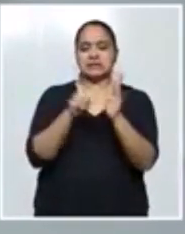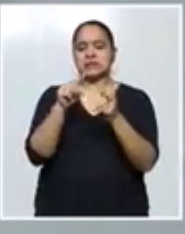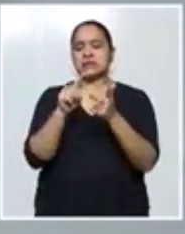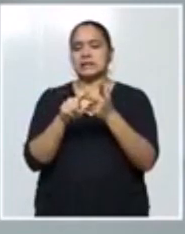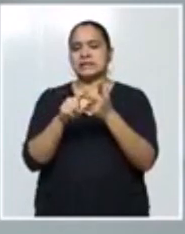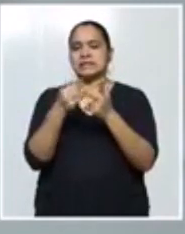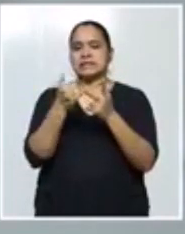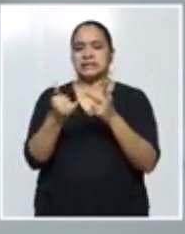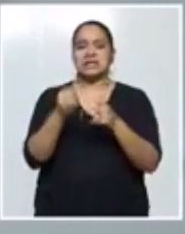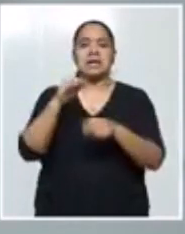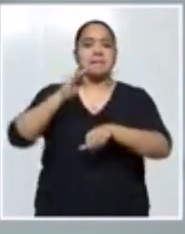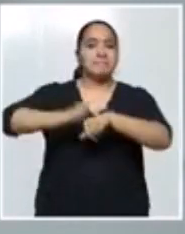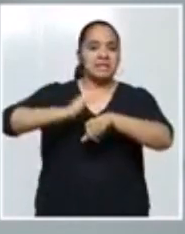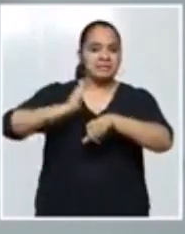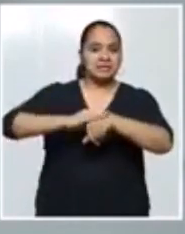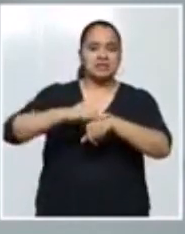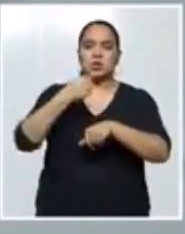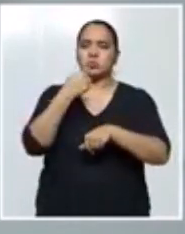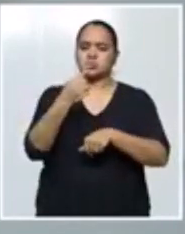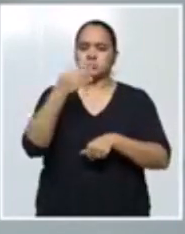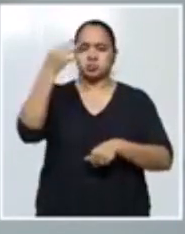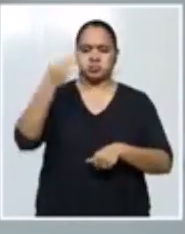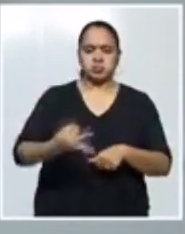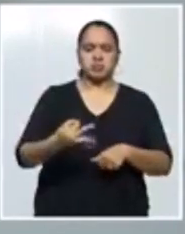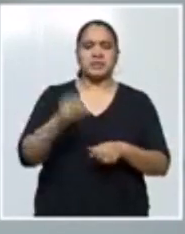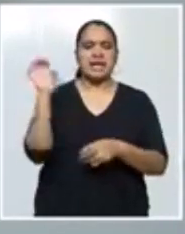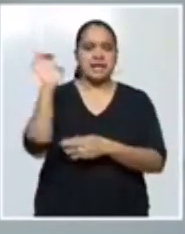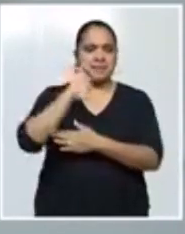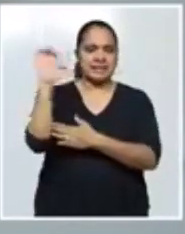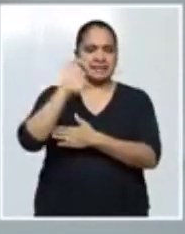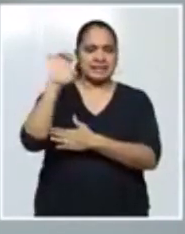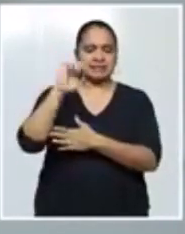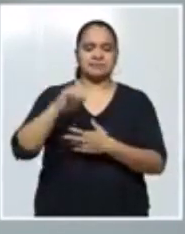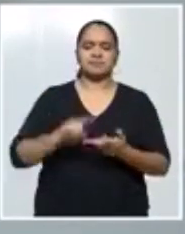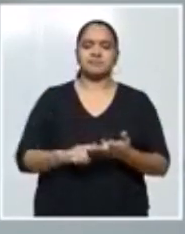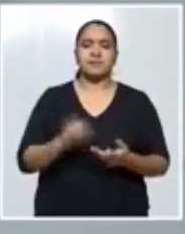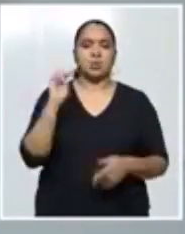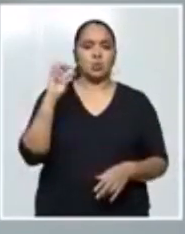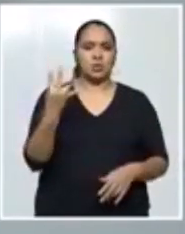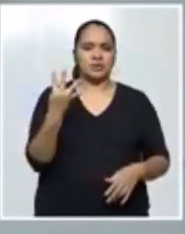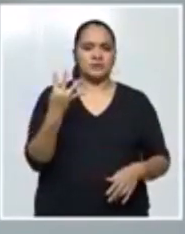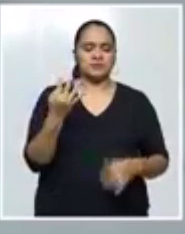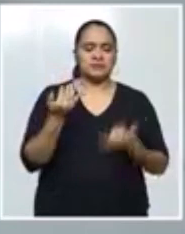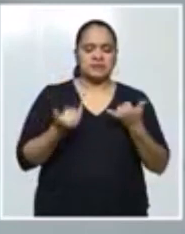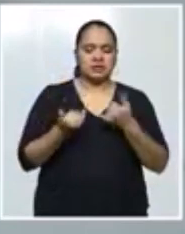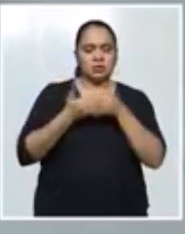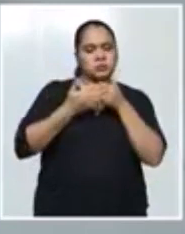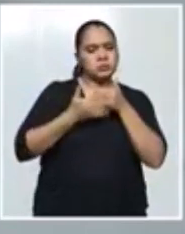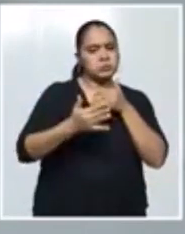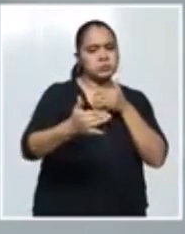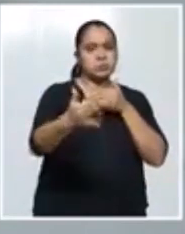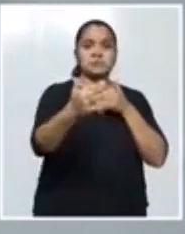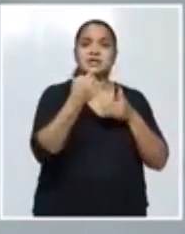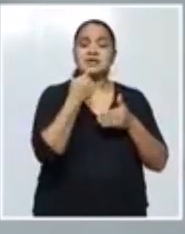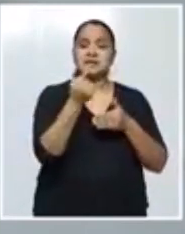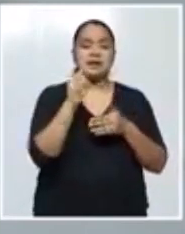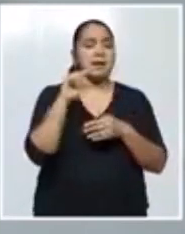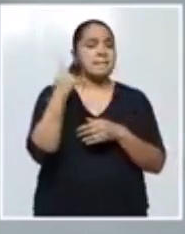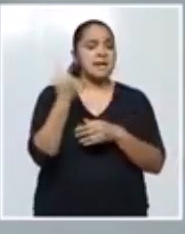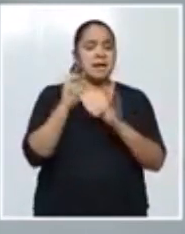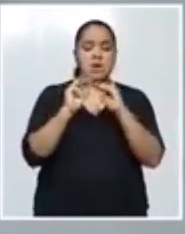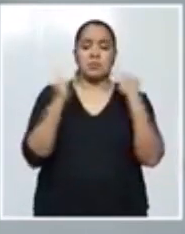respectivo salvoconducto vigente durante esta emergencia cuarto estas medidas no son válidas para los